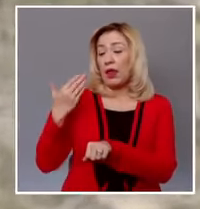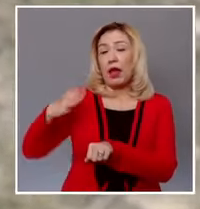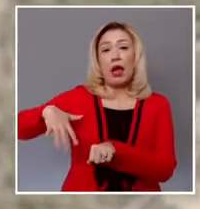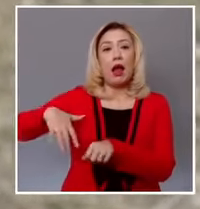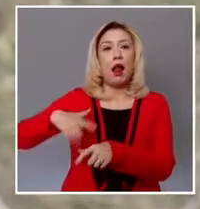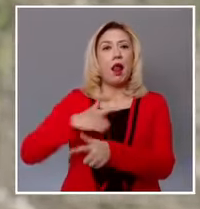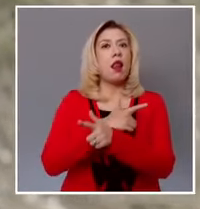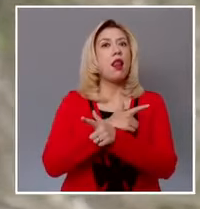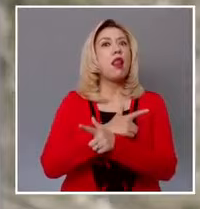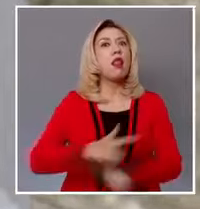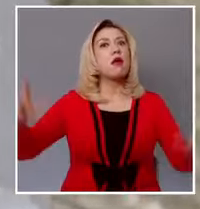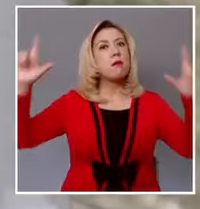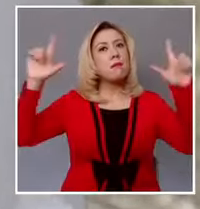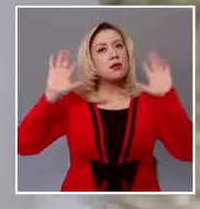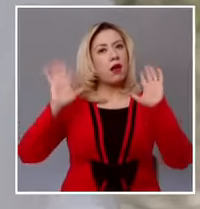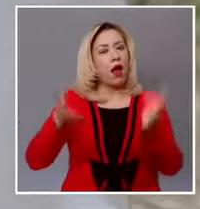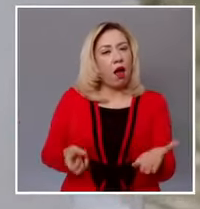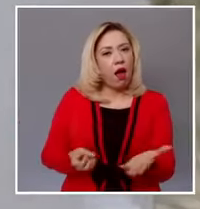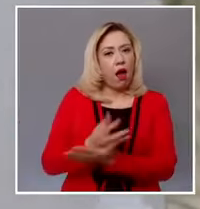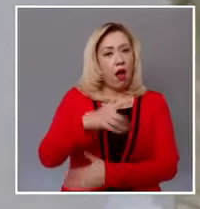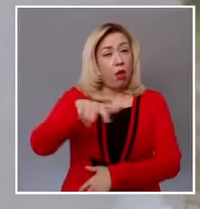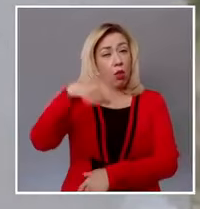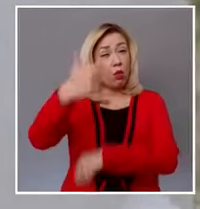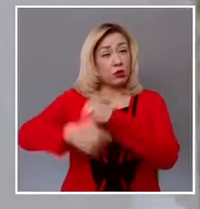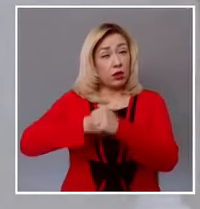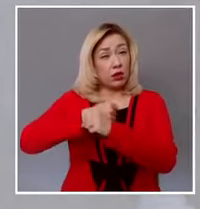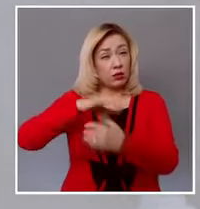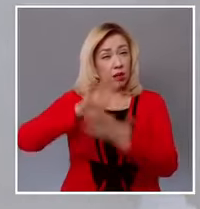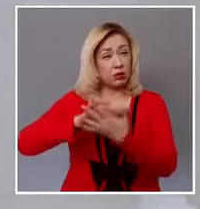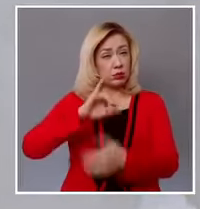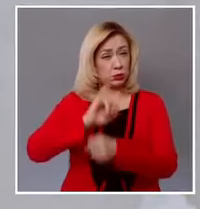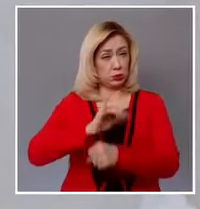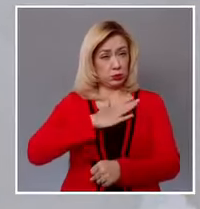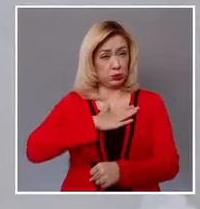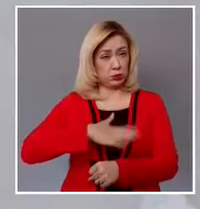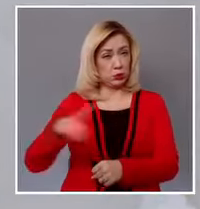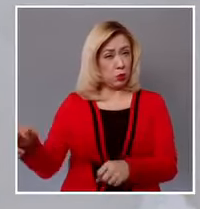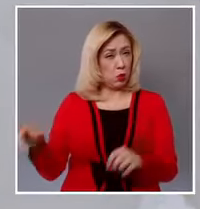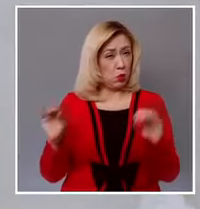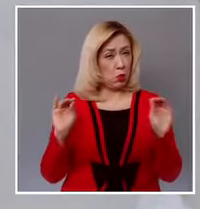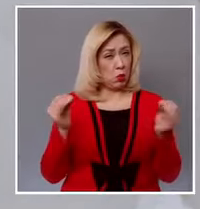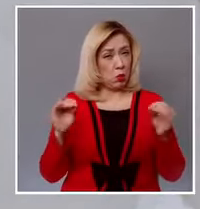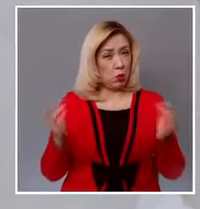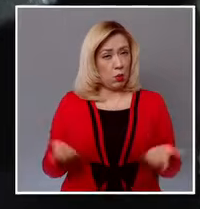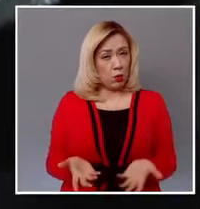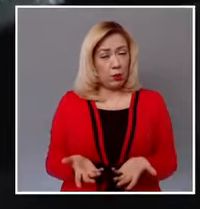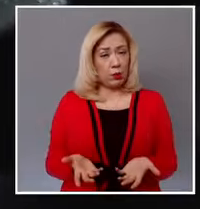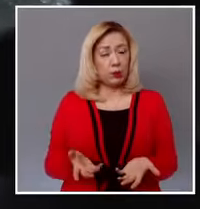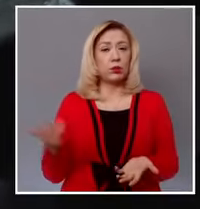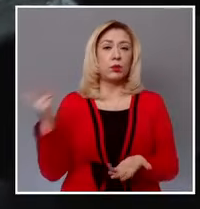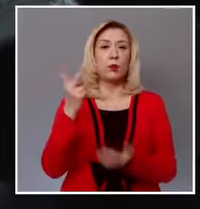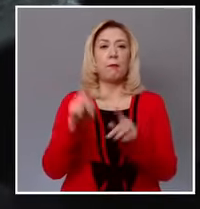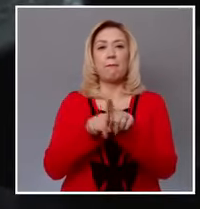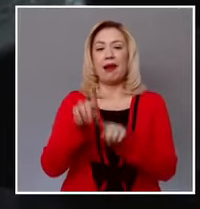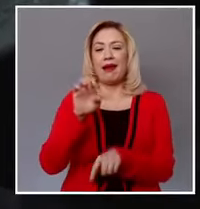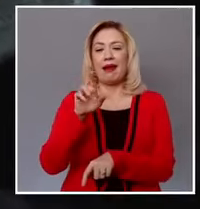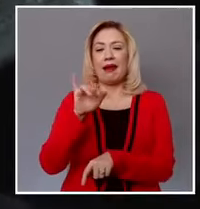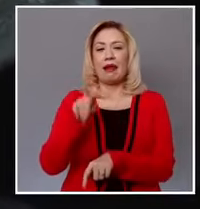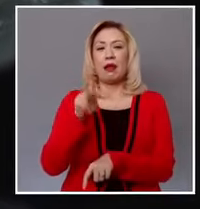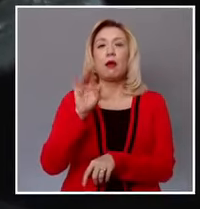más de 12 años en prisión por delitos que no cometió. Verónica Razo y su hermano Eric fueron detenidos el 8 de junio